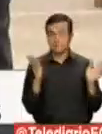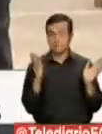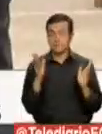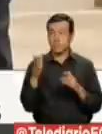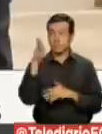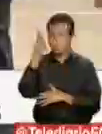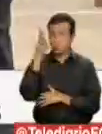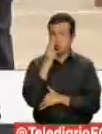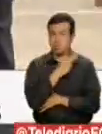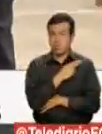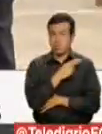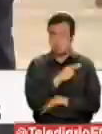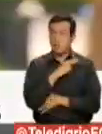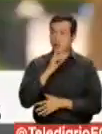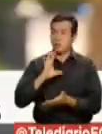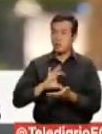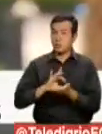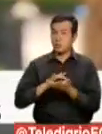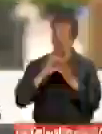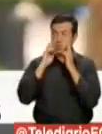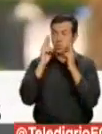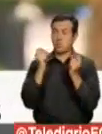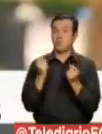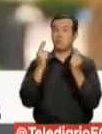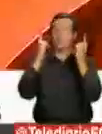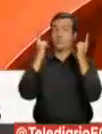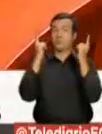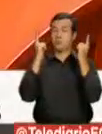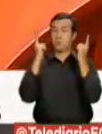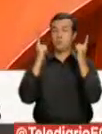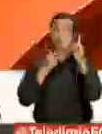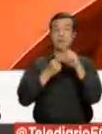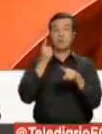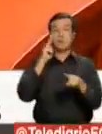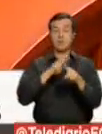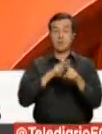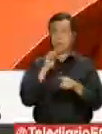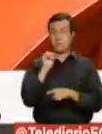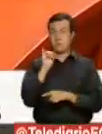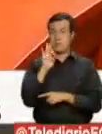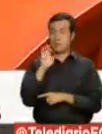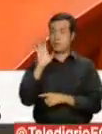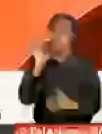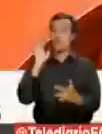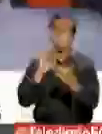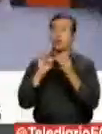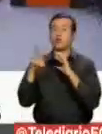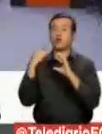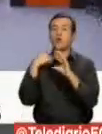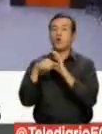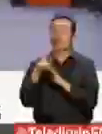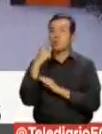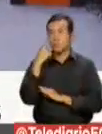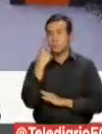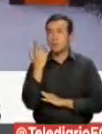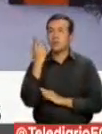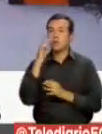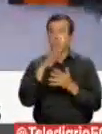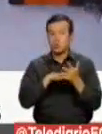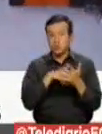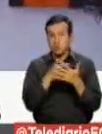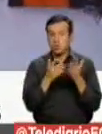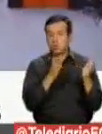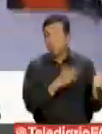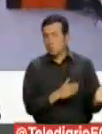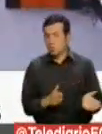de la Facultad de Medicina reconoce que fue una sorpresa la primera vez que Maite se contactó con él vía mail para conocer el pensum de la